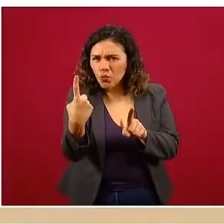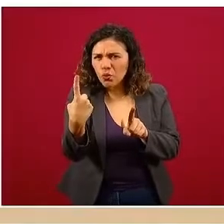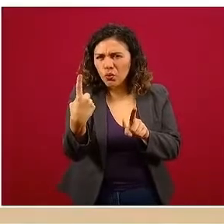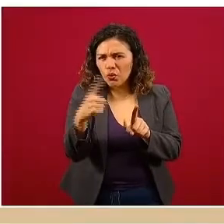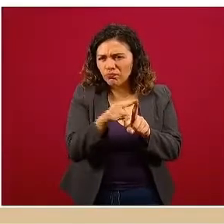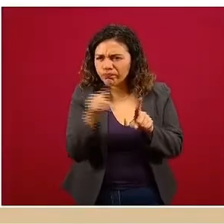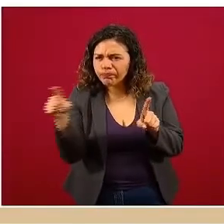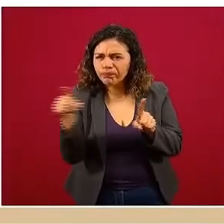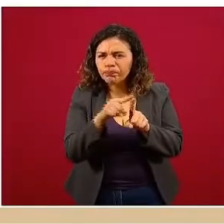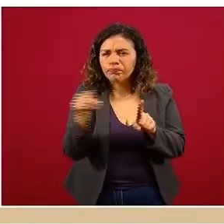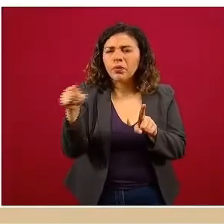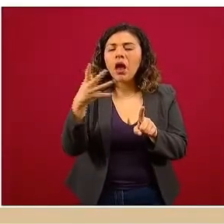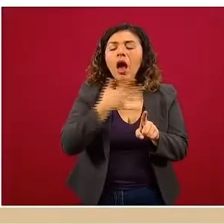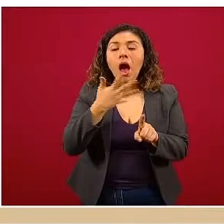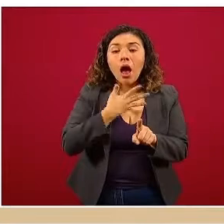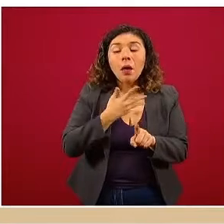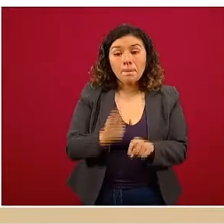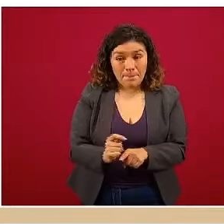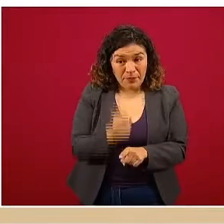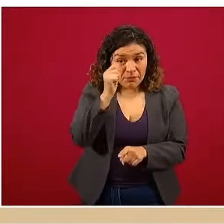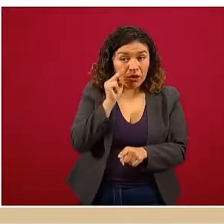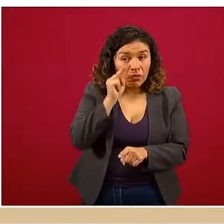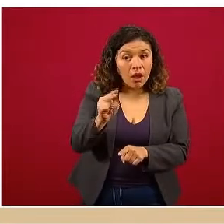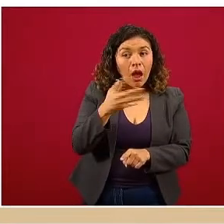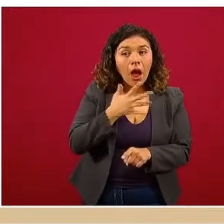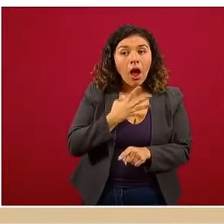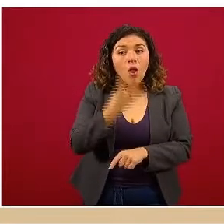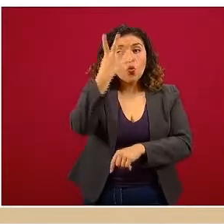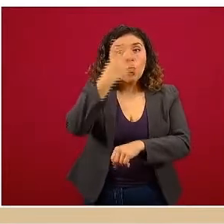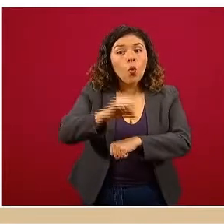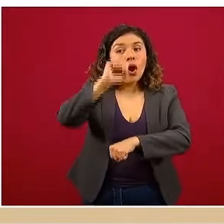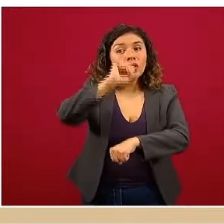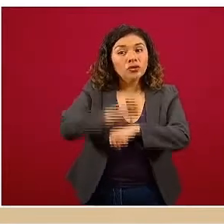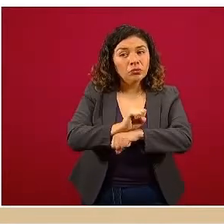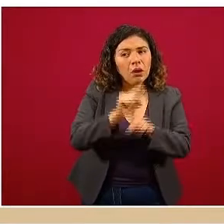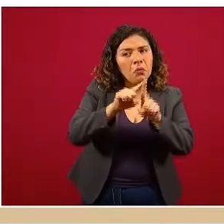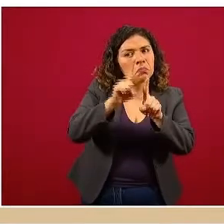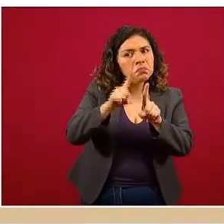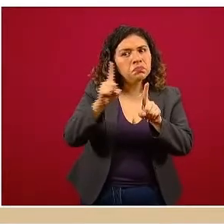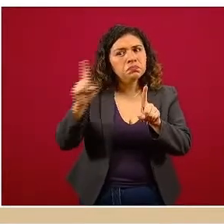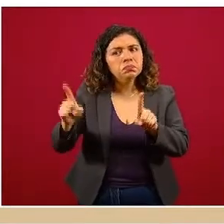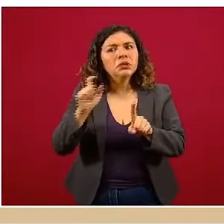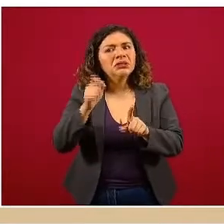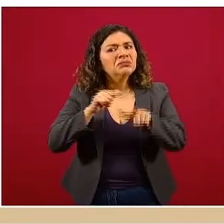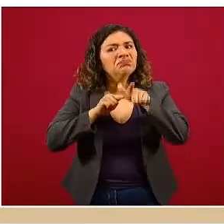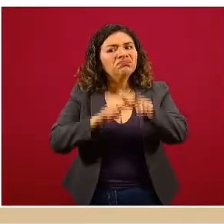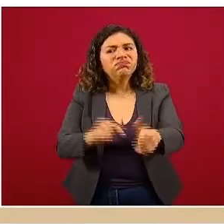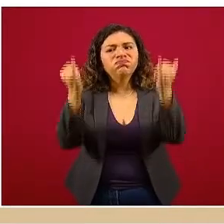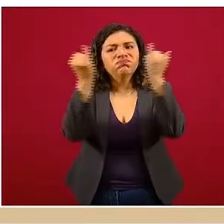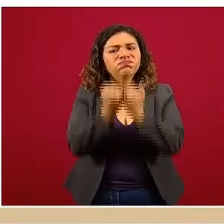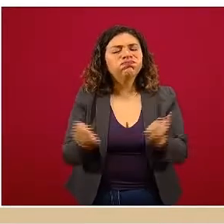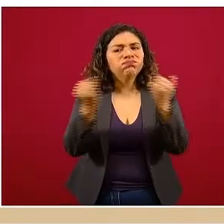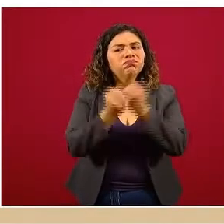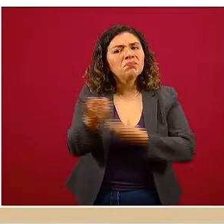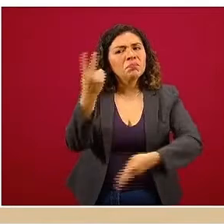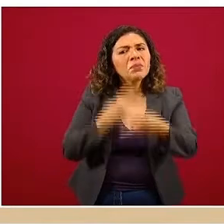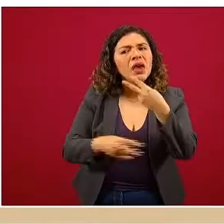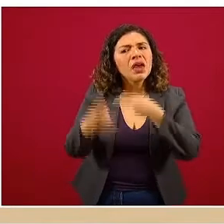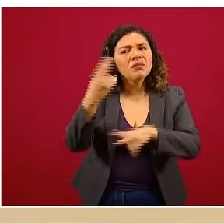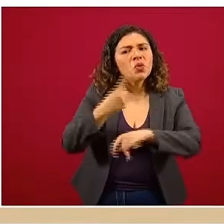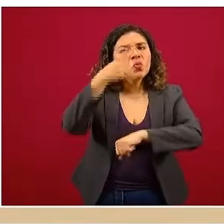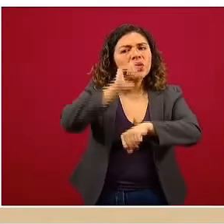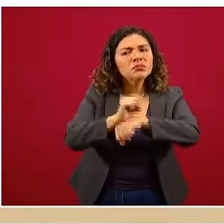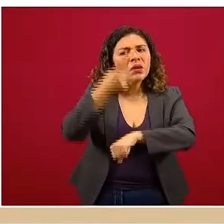31, tenemos primero que durante 4 semanas consecutivas se mantiene la cantidad de casos de